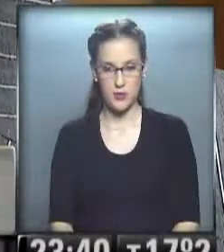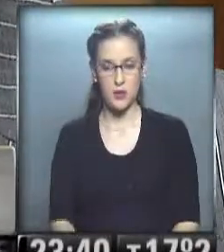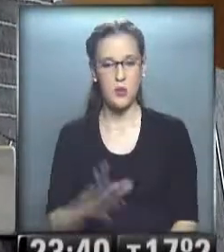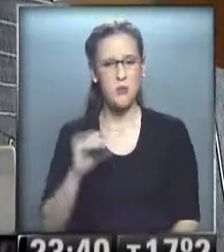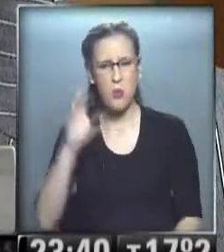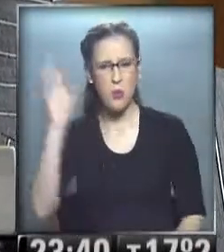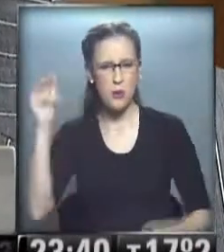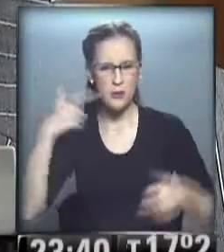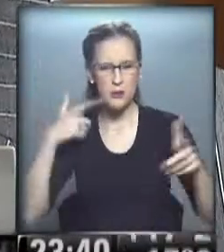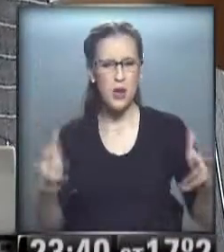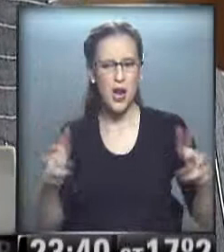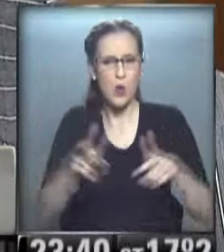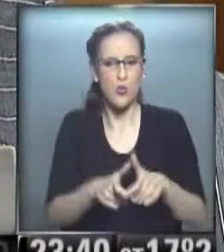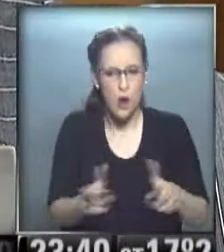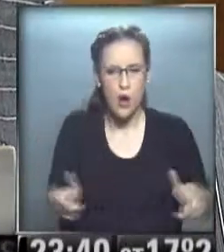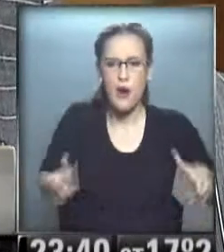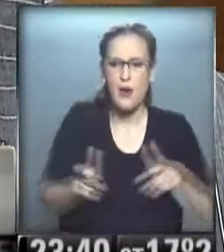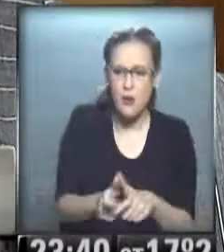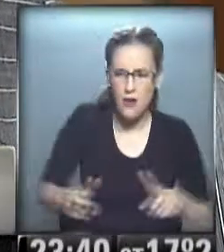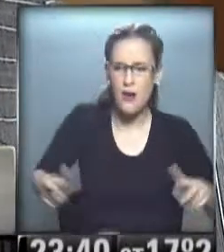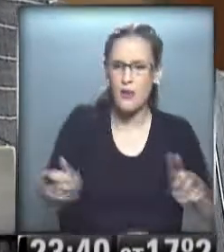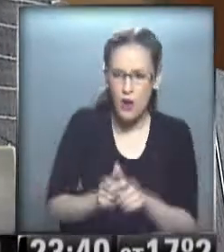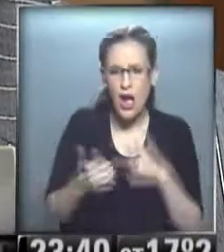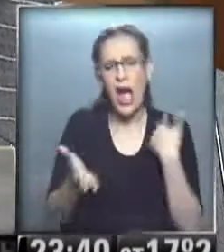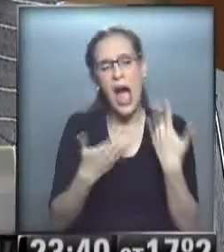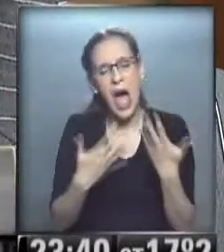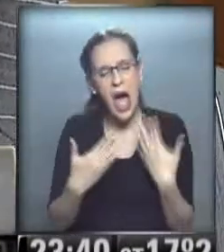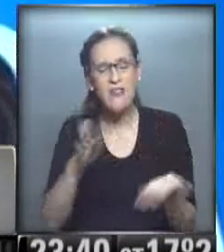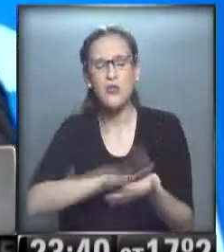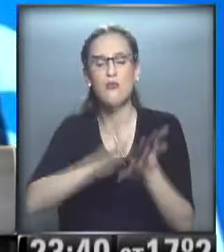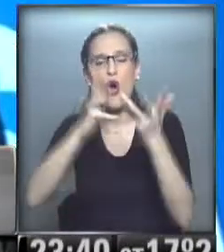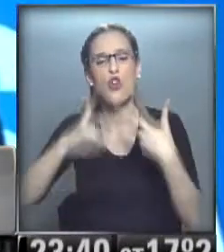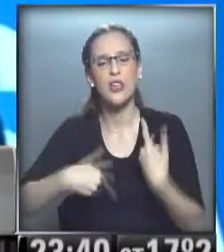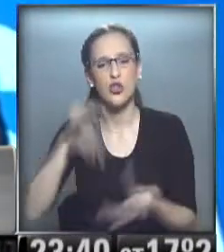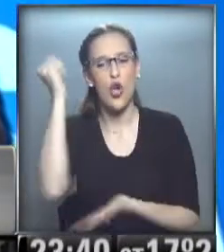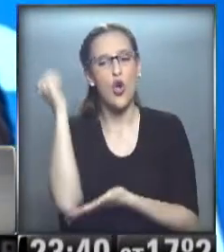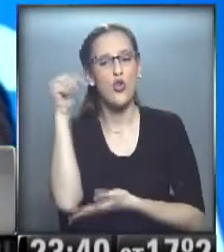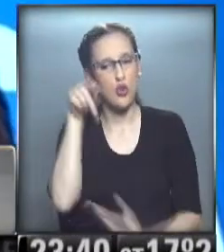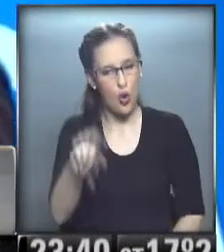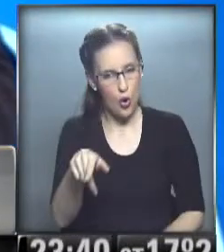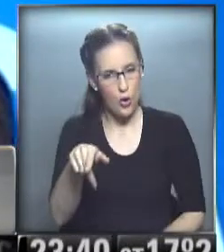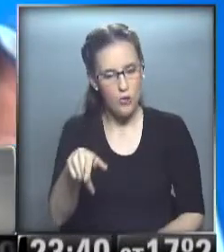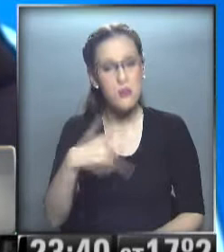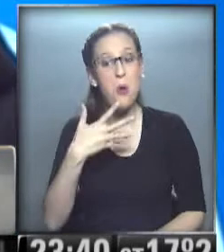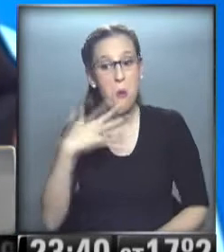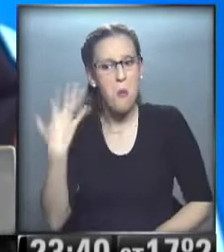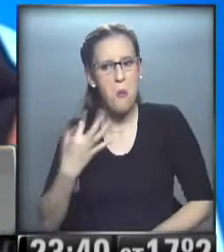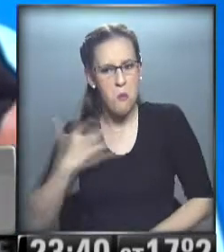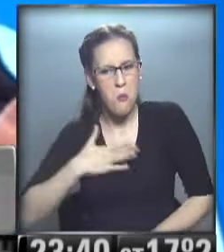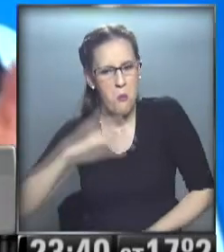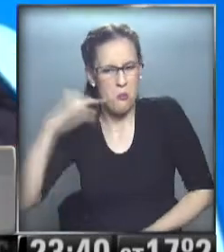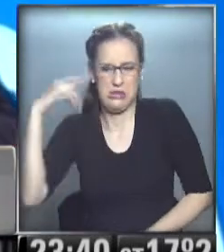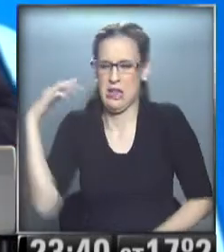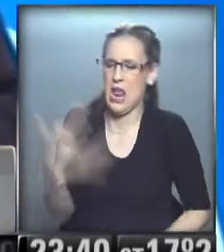reuniones, opinar reiteradamente sobre los aspectos económicos. Y tiene una solvencia intelectual como